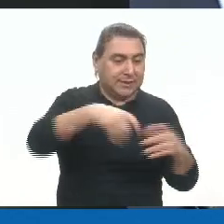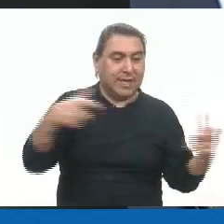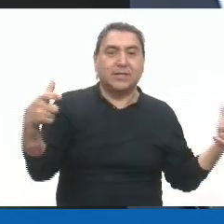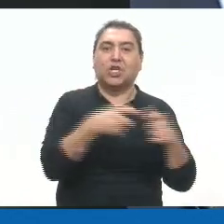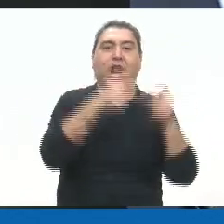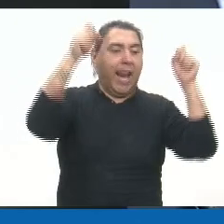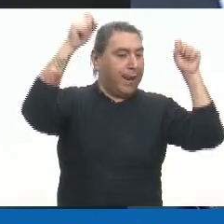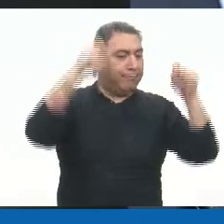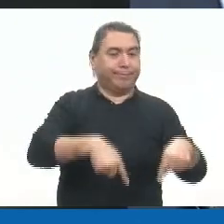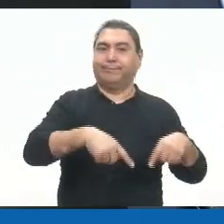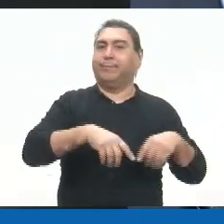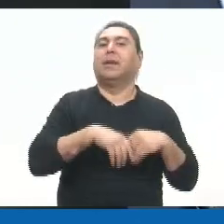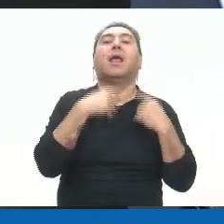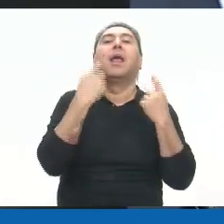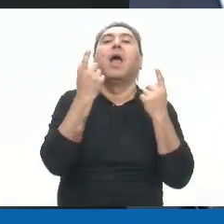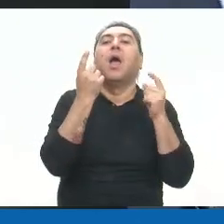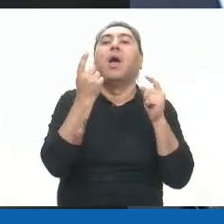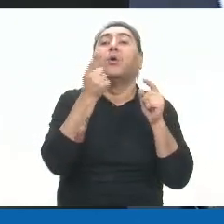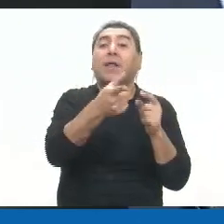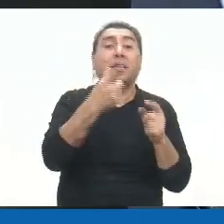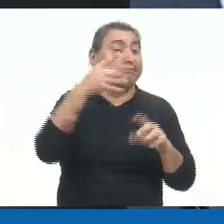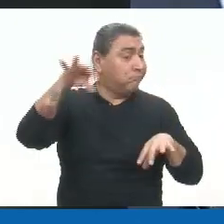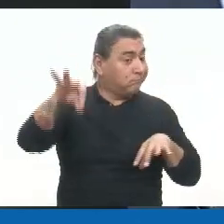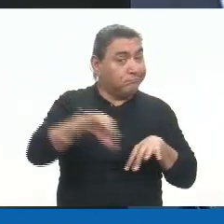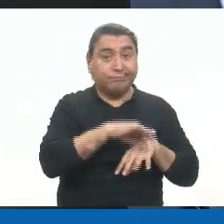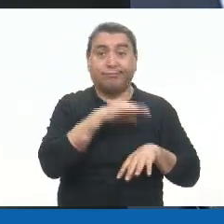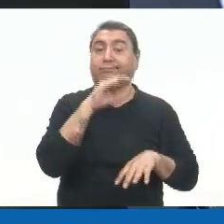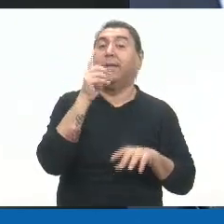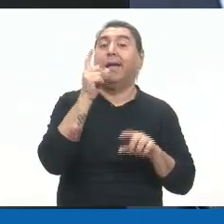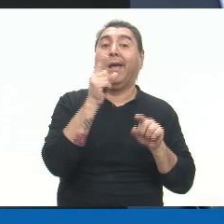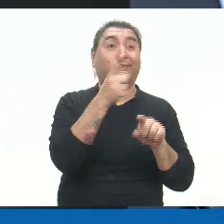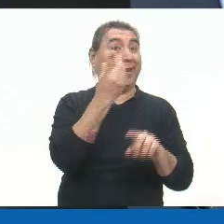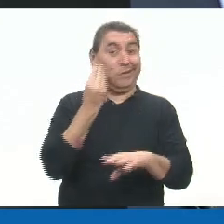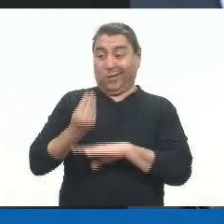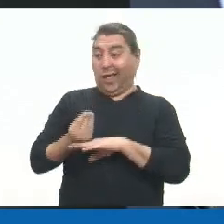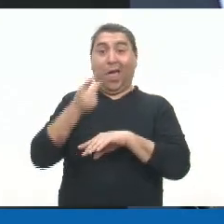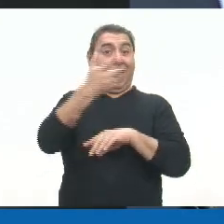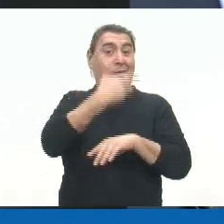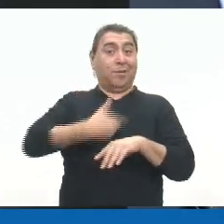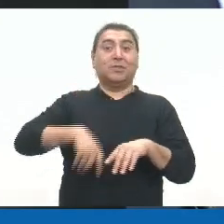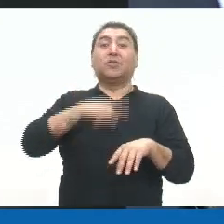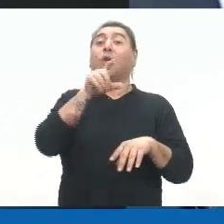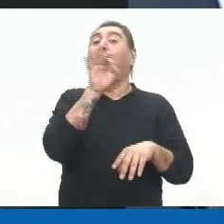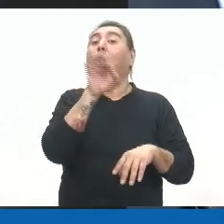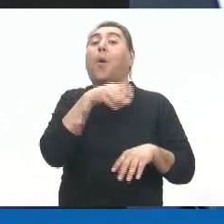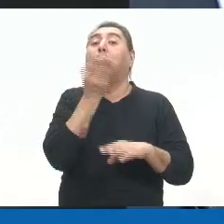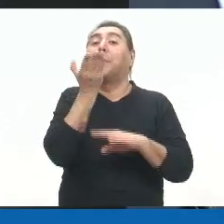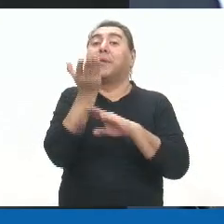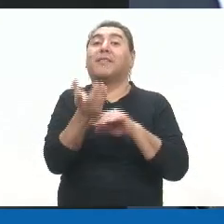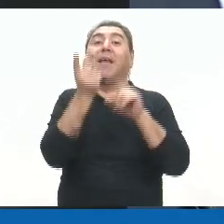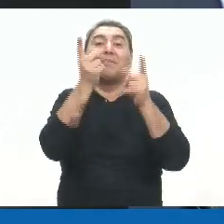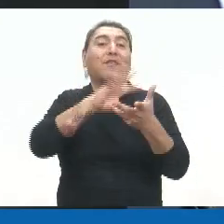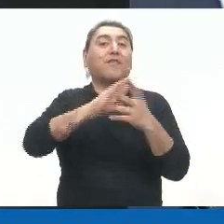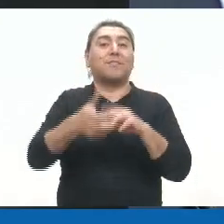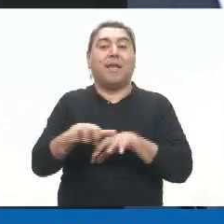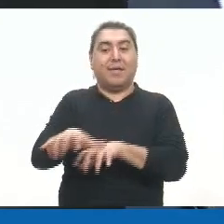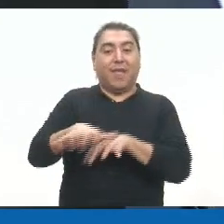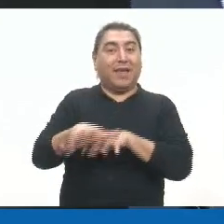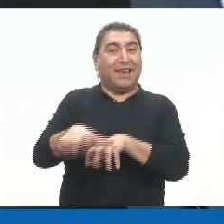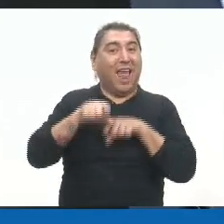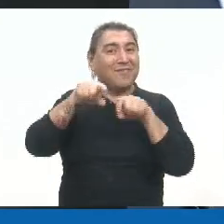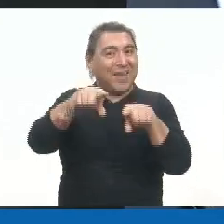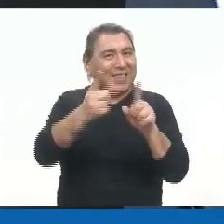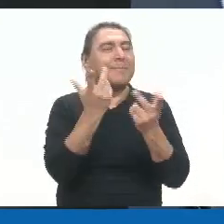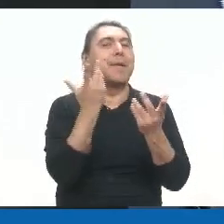tablas y usted se comprometió ahí donde está y si no solicítela gráfica que primero